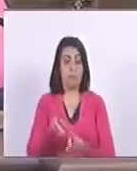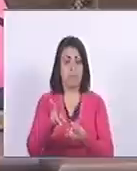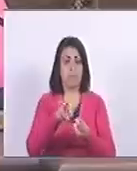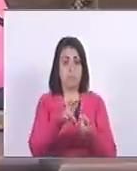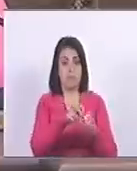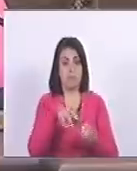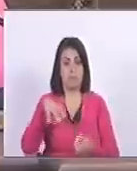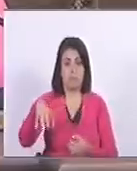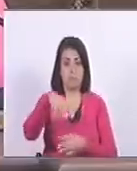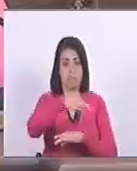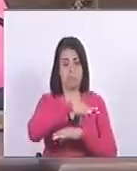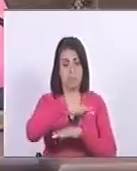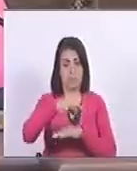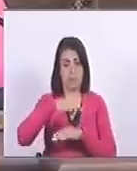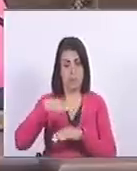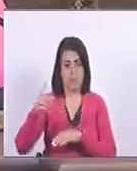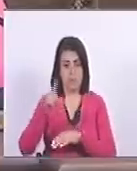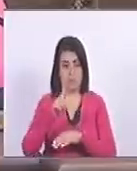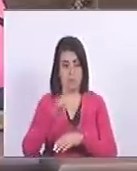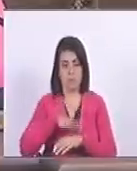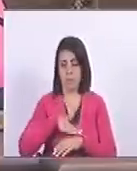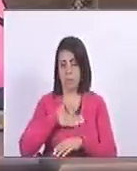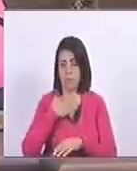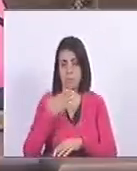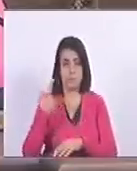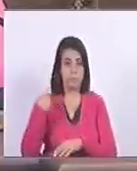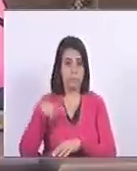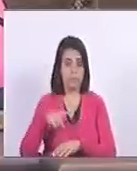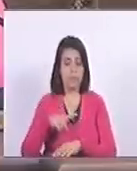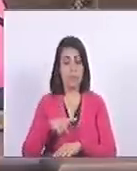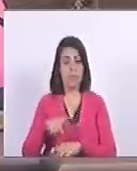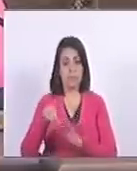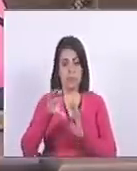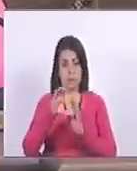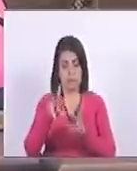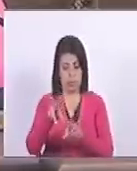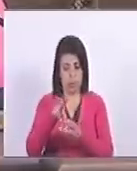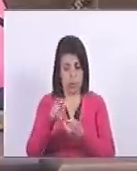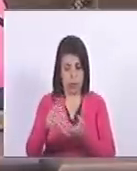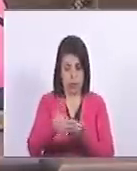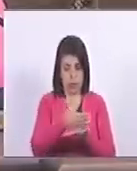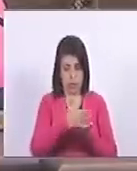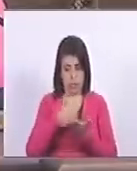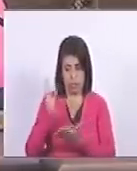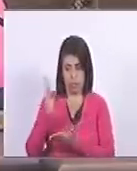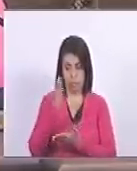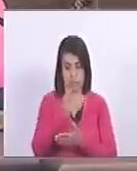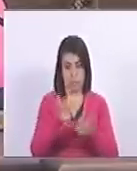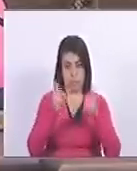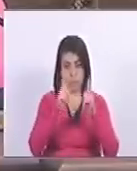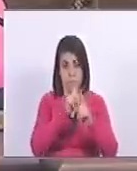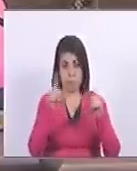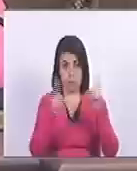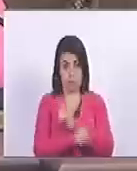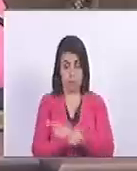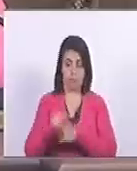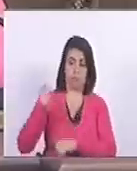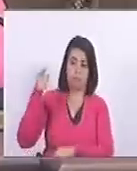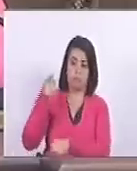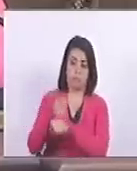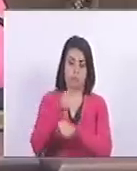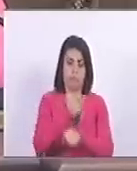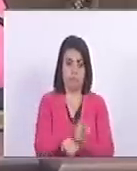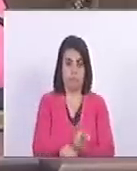tributos estatales y municipales no podrán tener carácter confiscatorio ni permitir la múltiple imposición